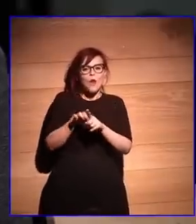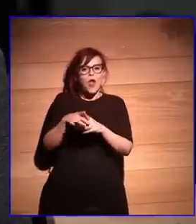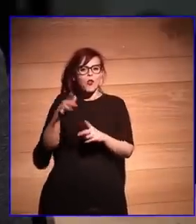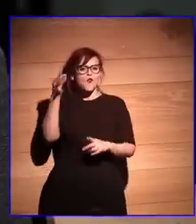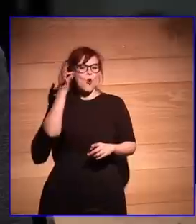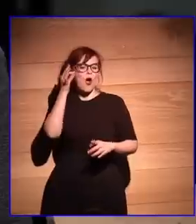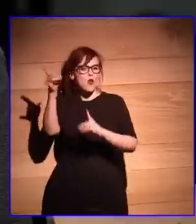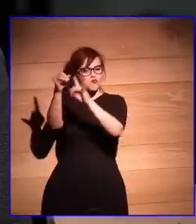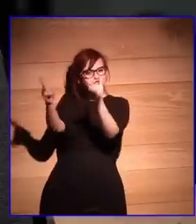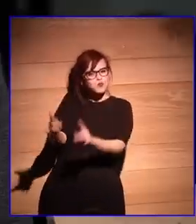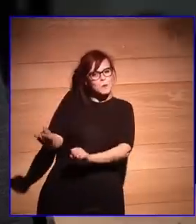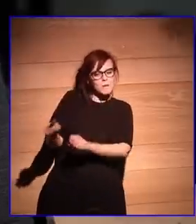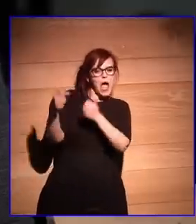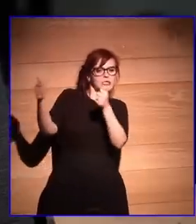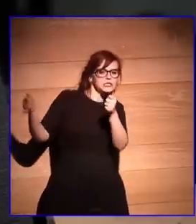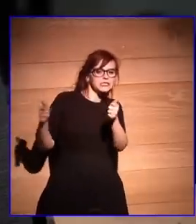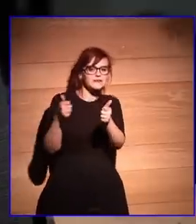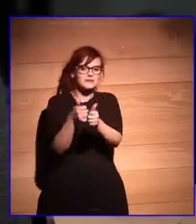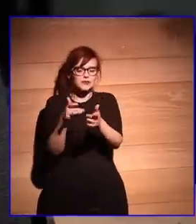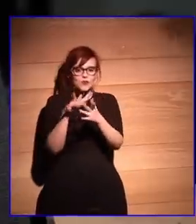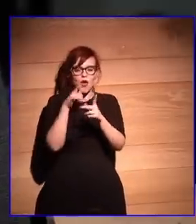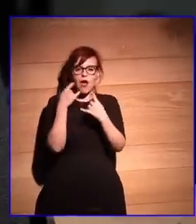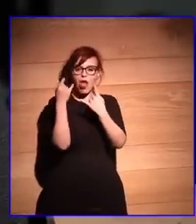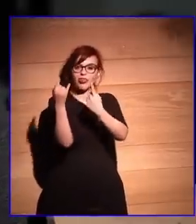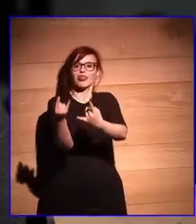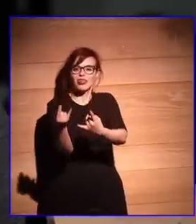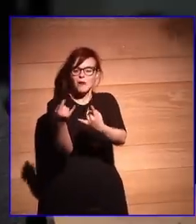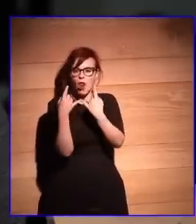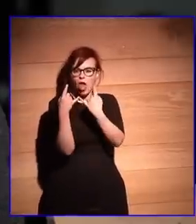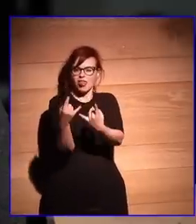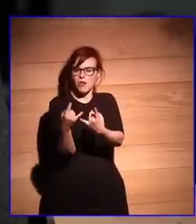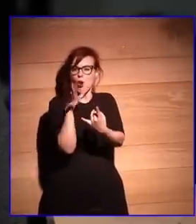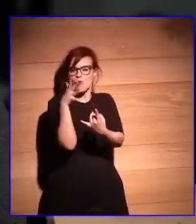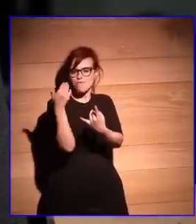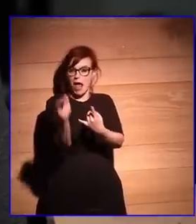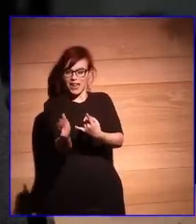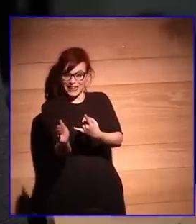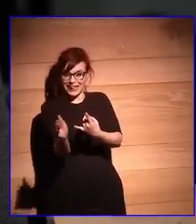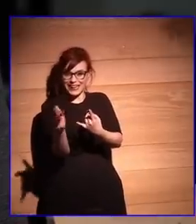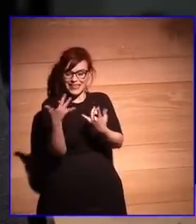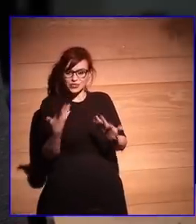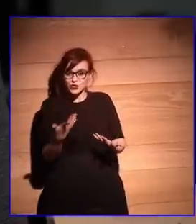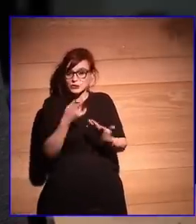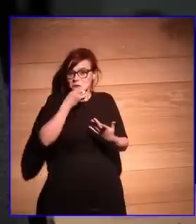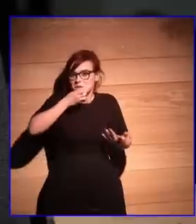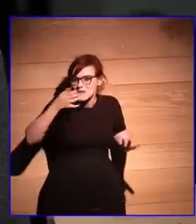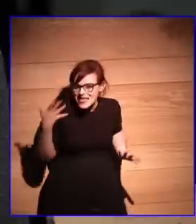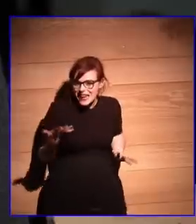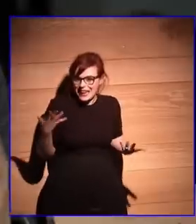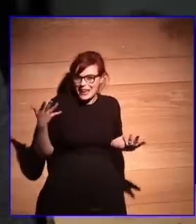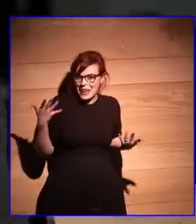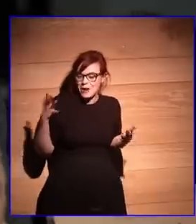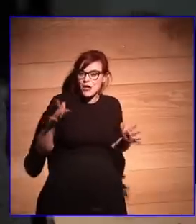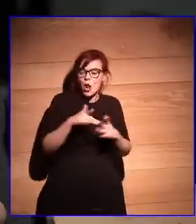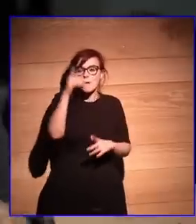más lindas, etcétera. Y entonces hay una atracción, pero que es la atracción del mal, que es un fenómeno completamente distinto. En el caso